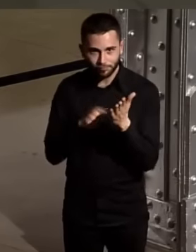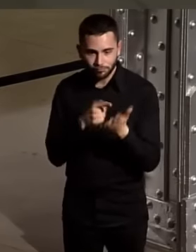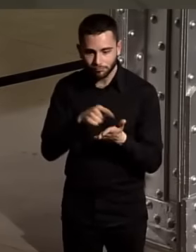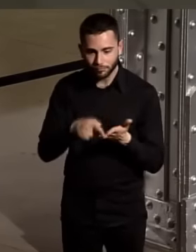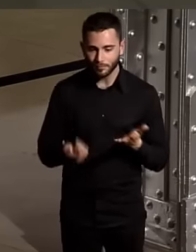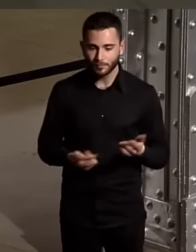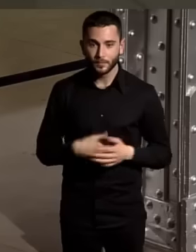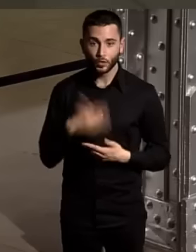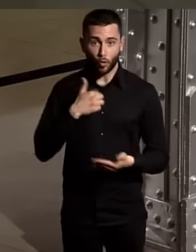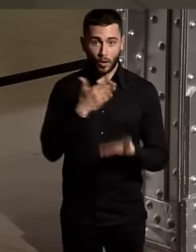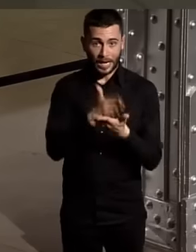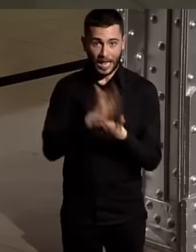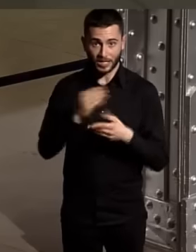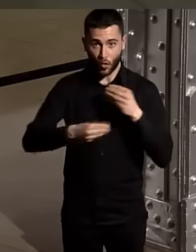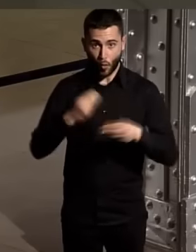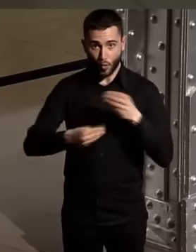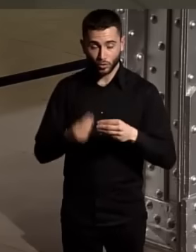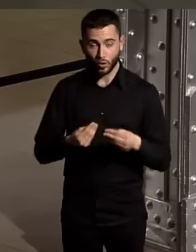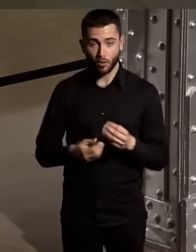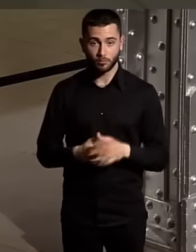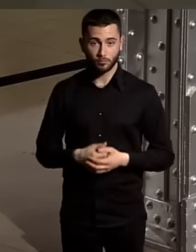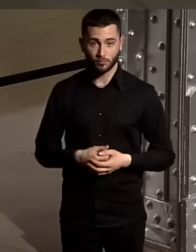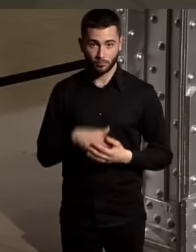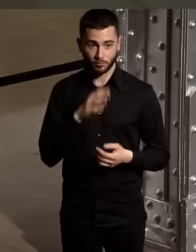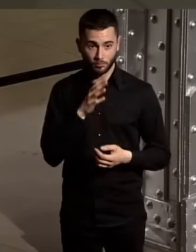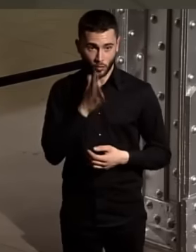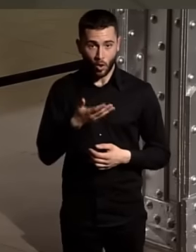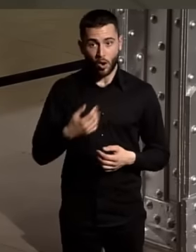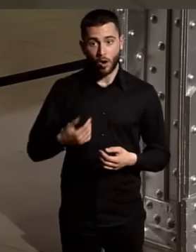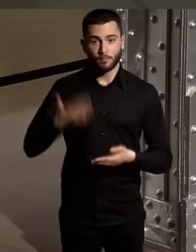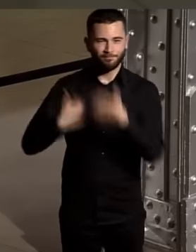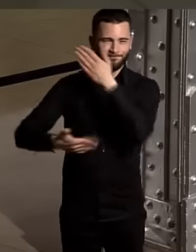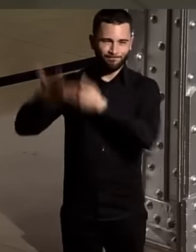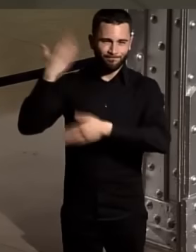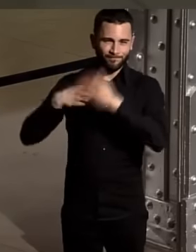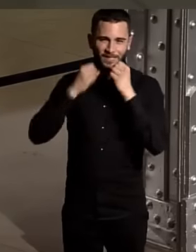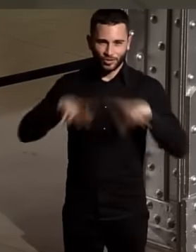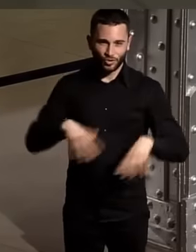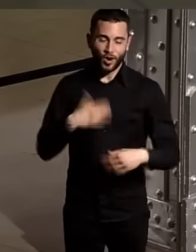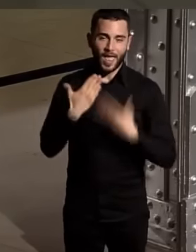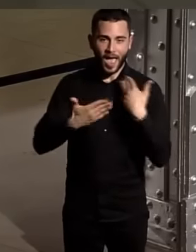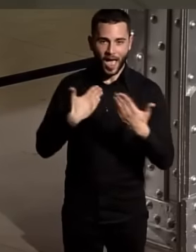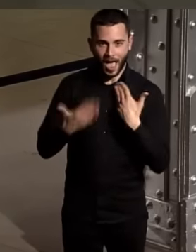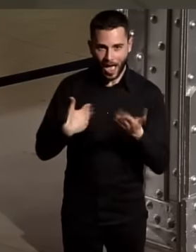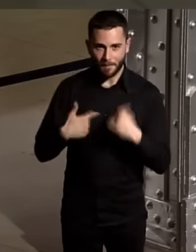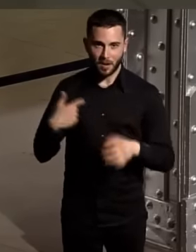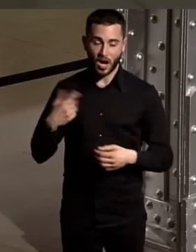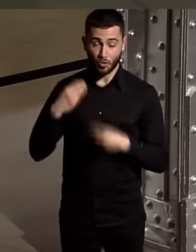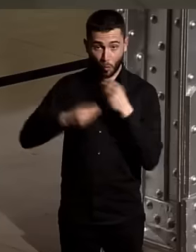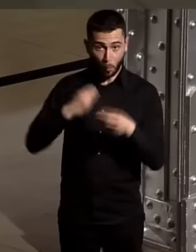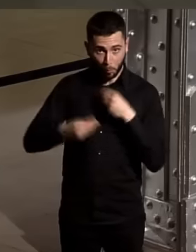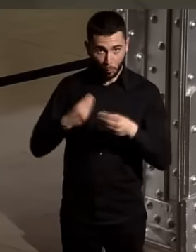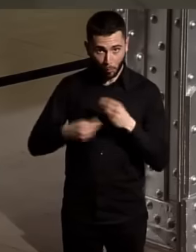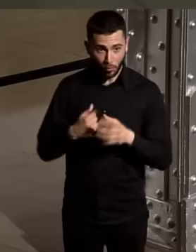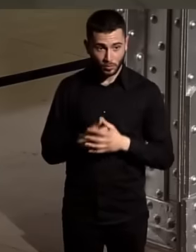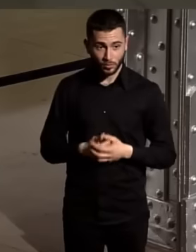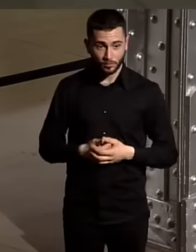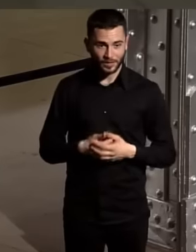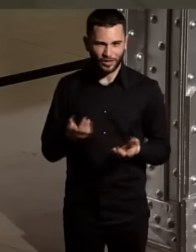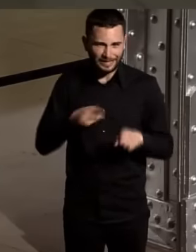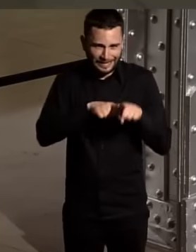para para hablar de de de la prehistoria no y janaka no asistía pacientemente a esa catarata de